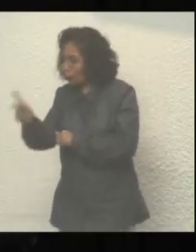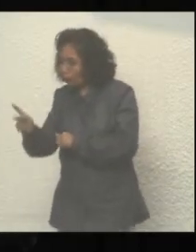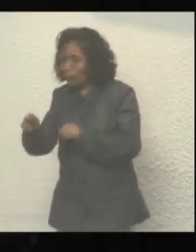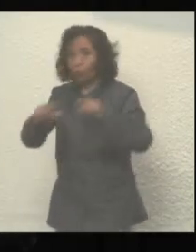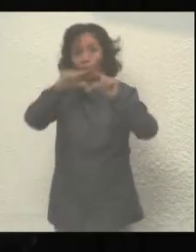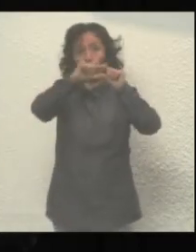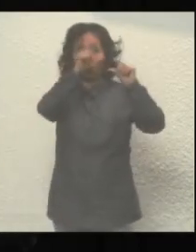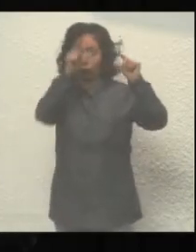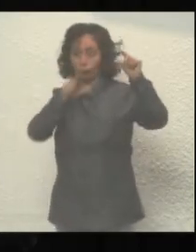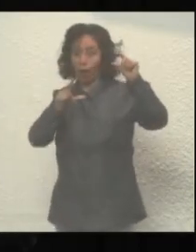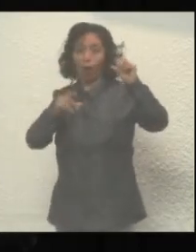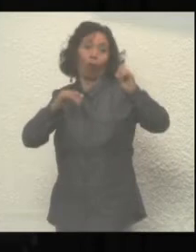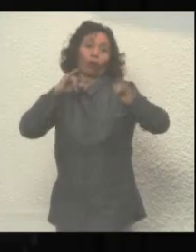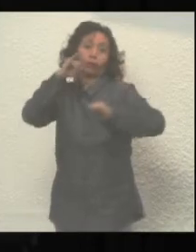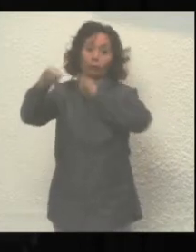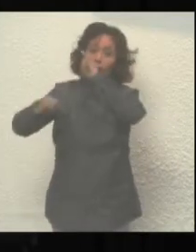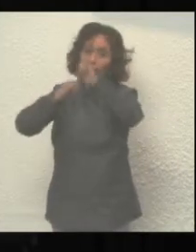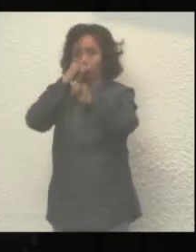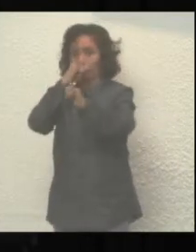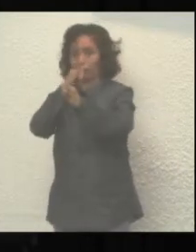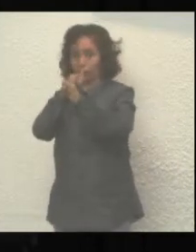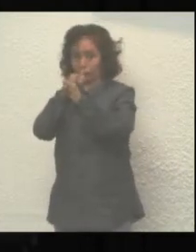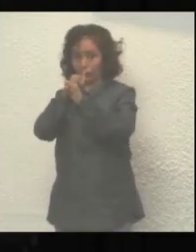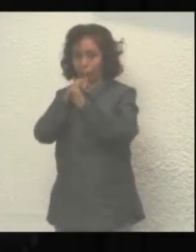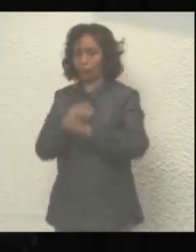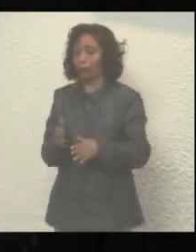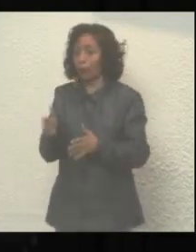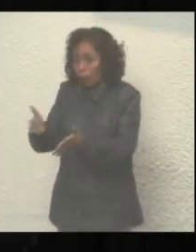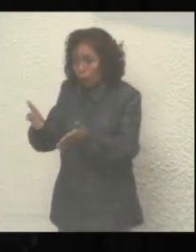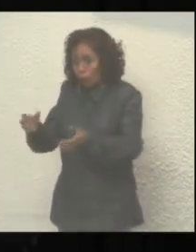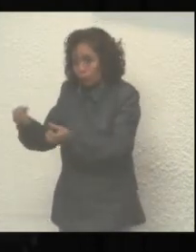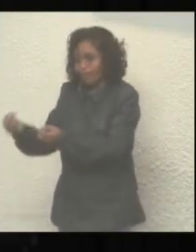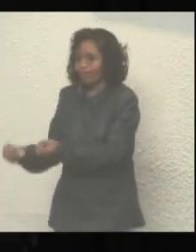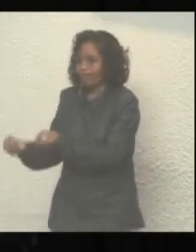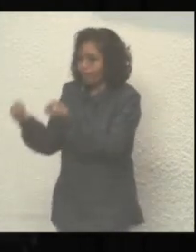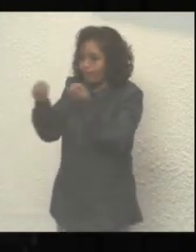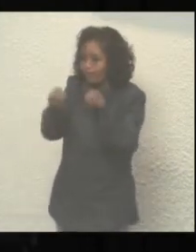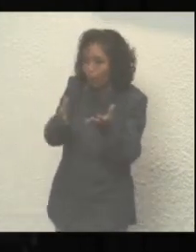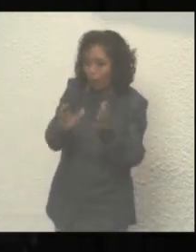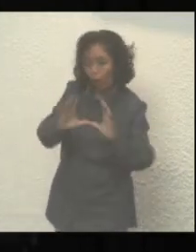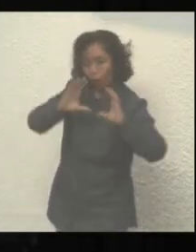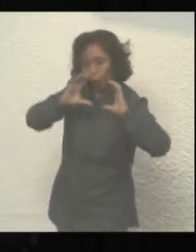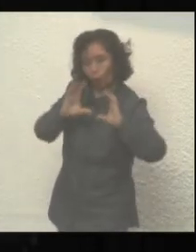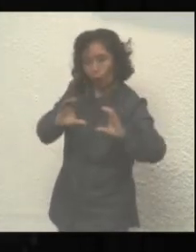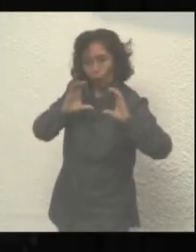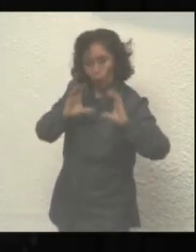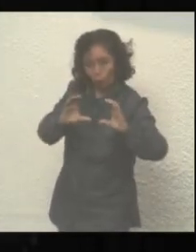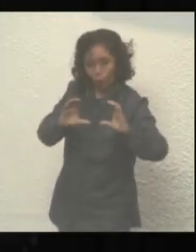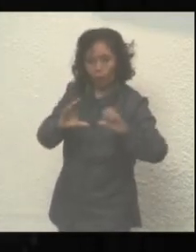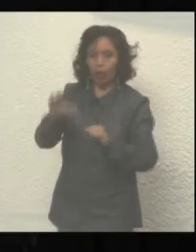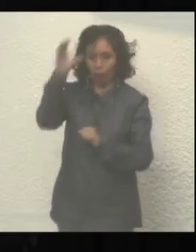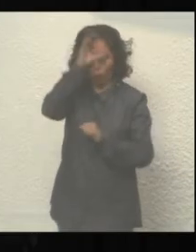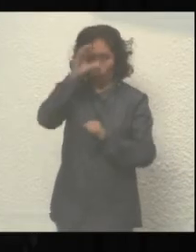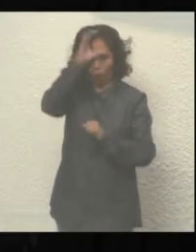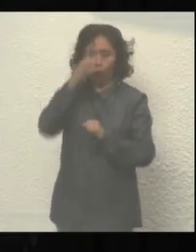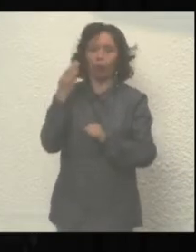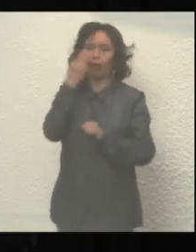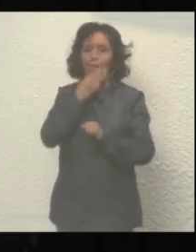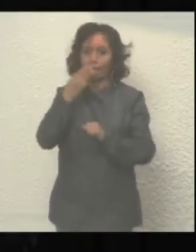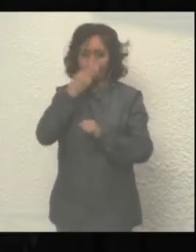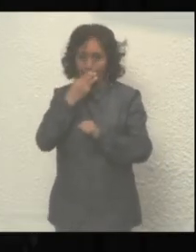como también internacional, por su contribución a la preservación de la etnia maya en Quintana Roo,